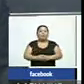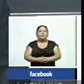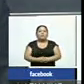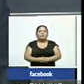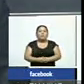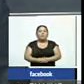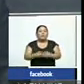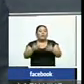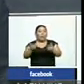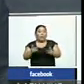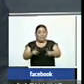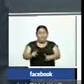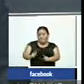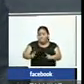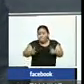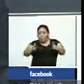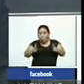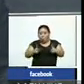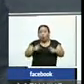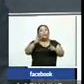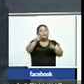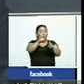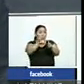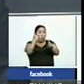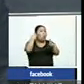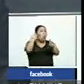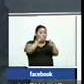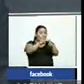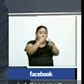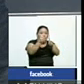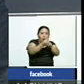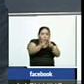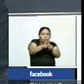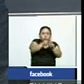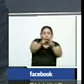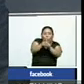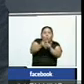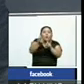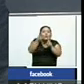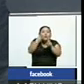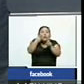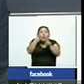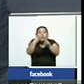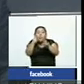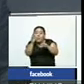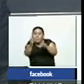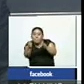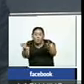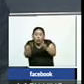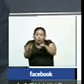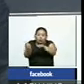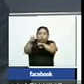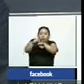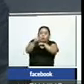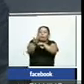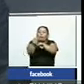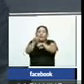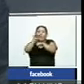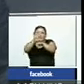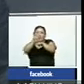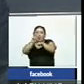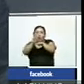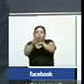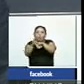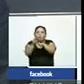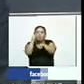Y con pistola en mano, un presunto pandillero se subió a asaltar a los usuarios de un microbus de la ruta 152, pero todo